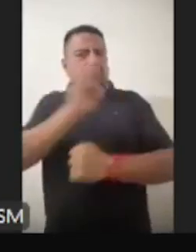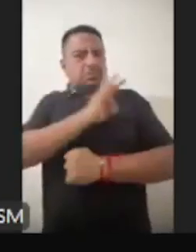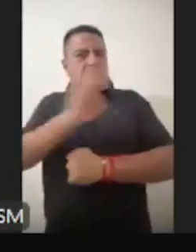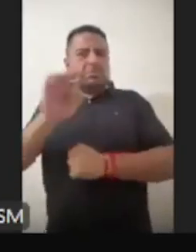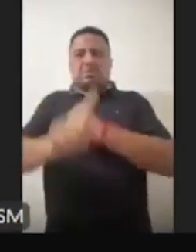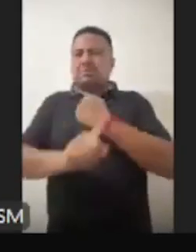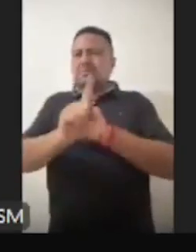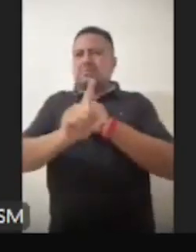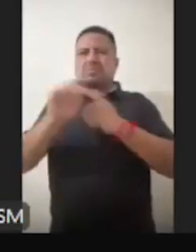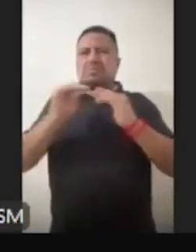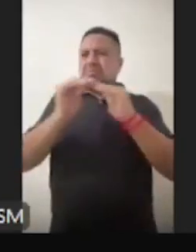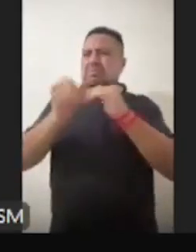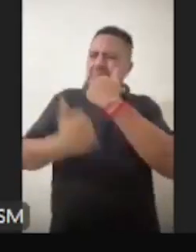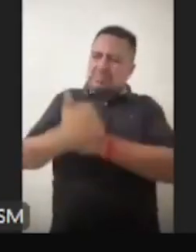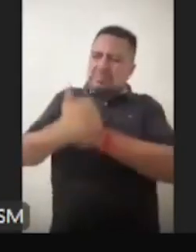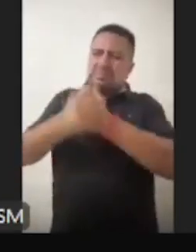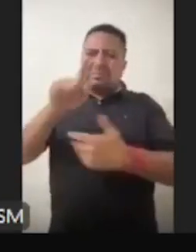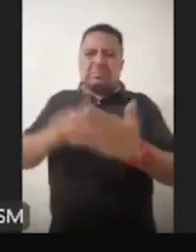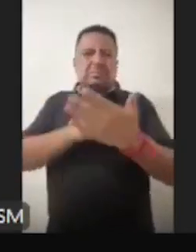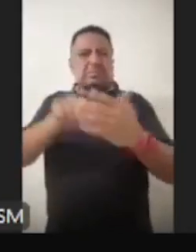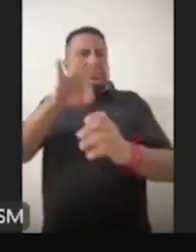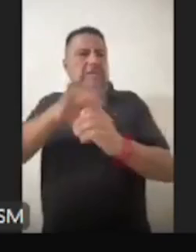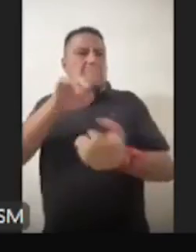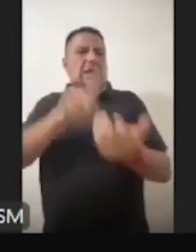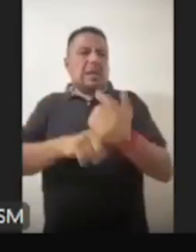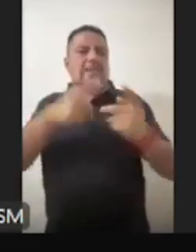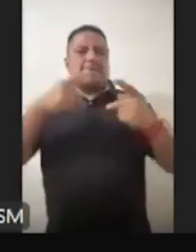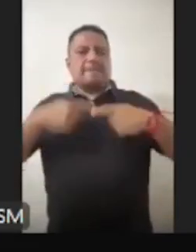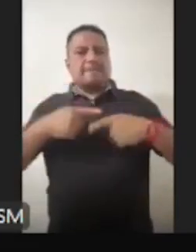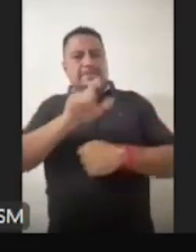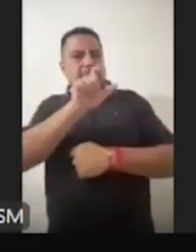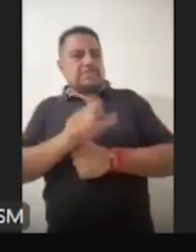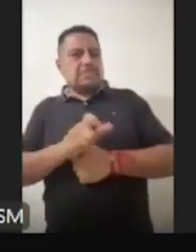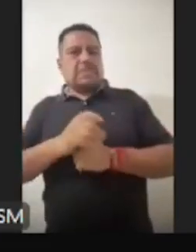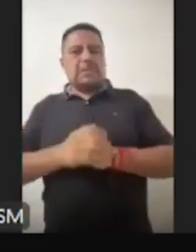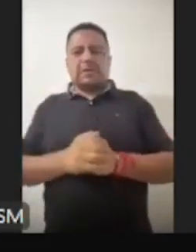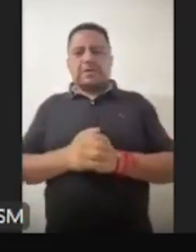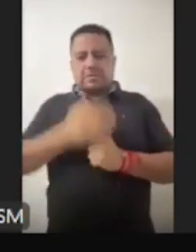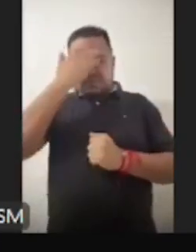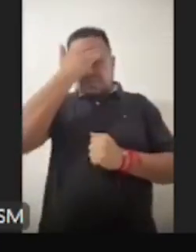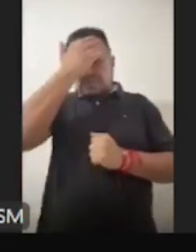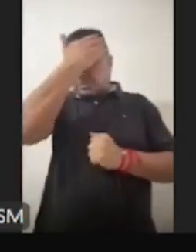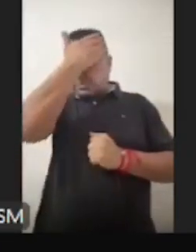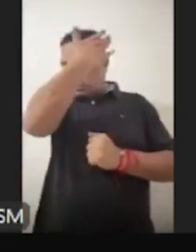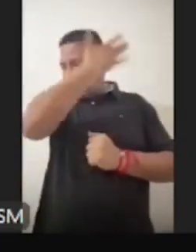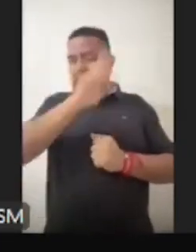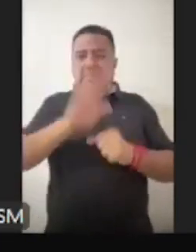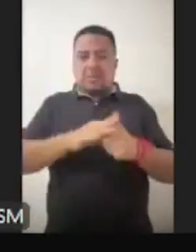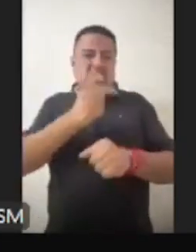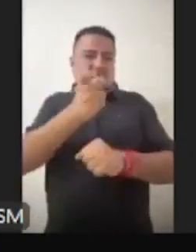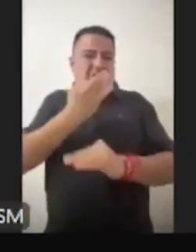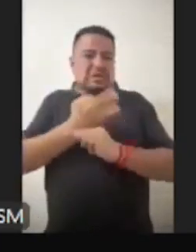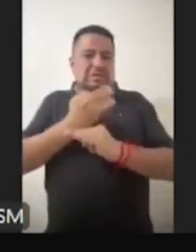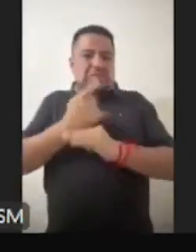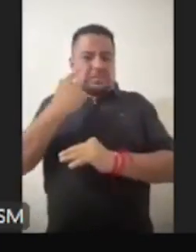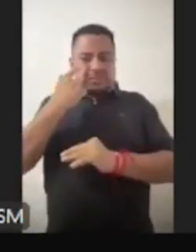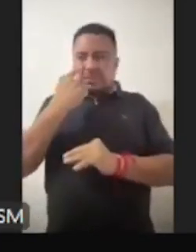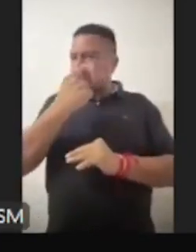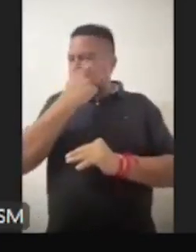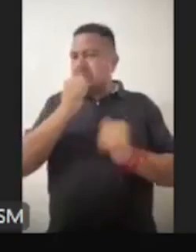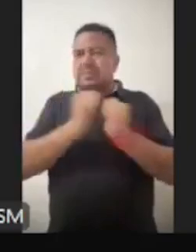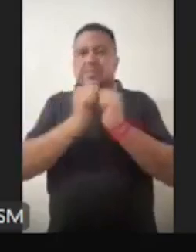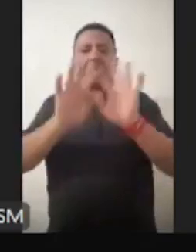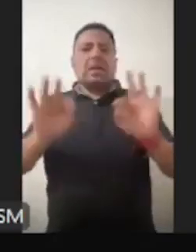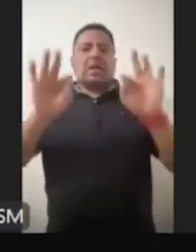equidad de la competencia electoral en perjuicio de la quejosa. Por lo expuesto y razonado, tomando en cuenta que los principios del